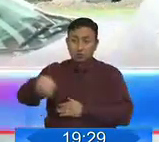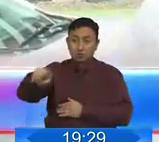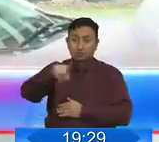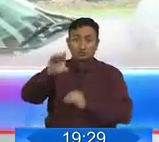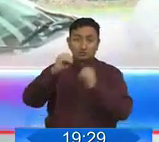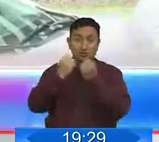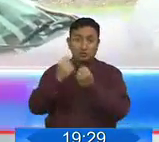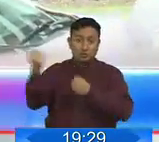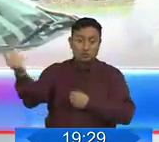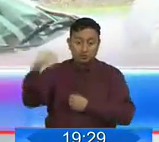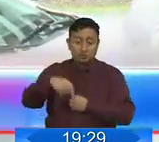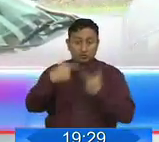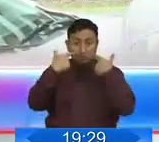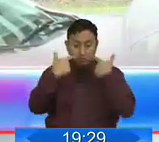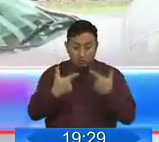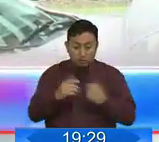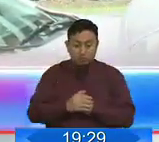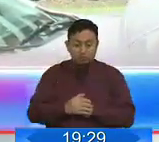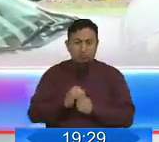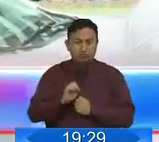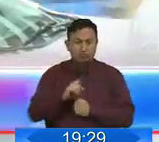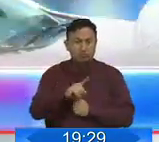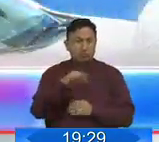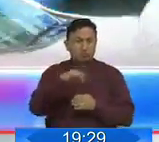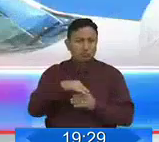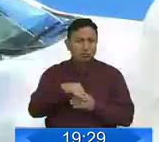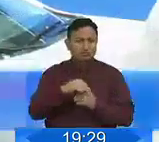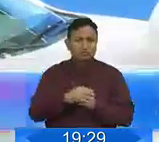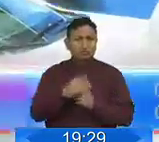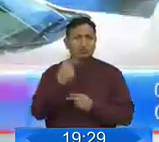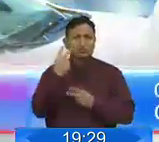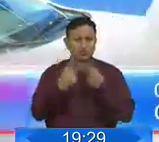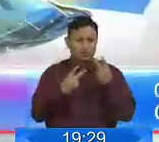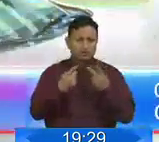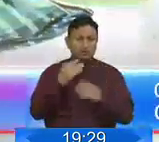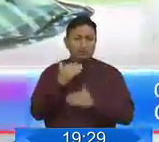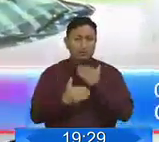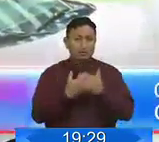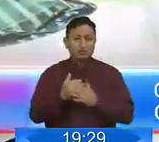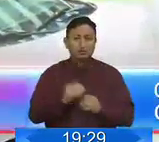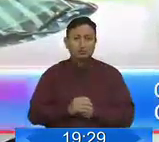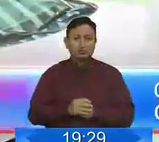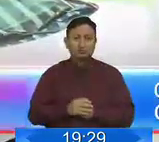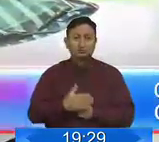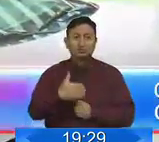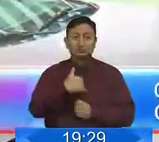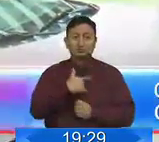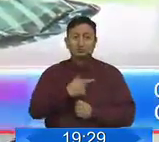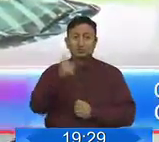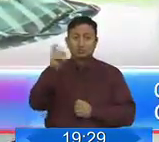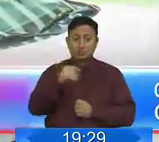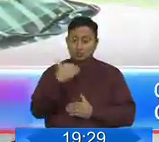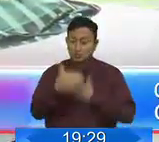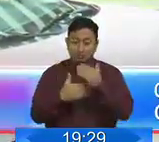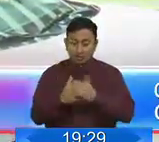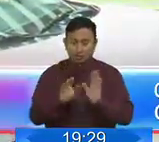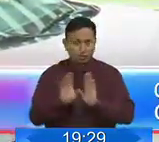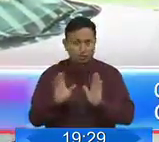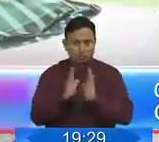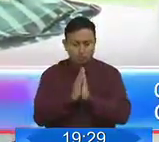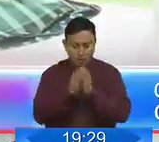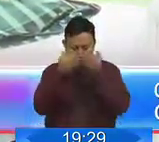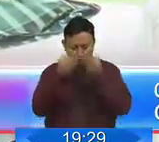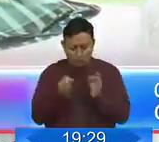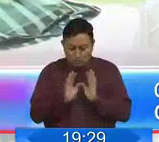organismo internacional como observador, como veedor del proceso. No estamos exigiendo más allá de lo justo. Y